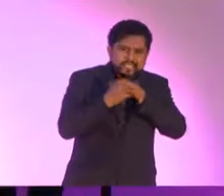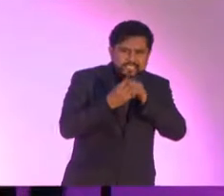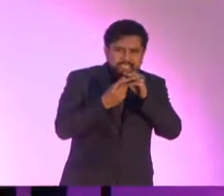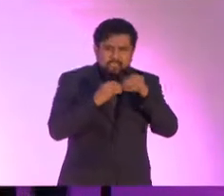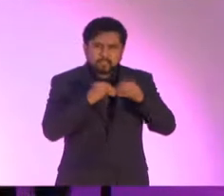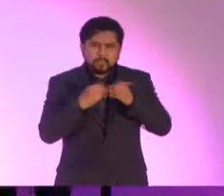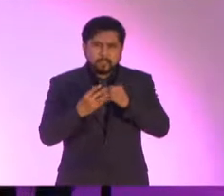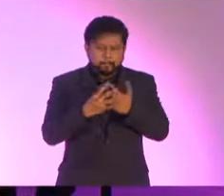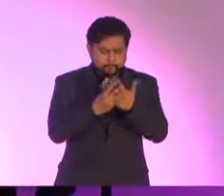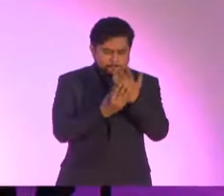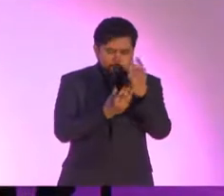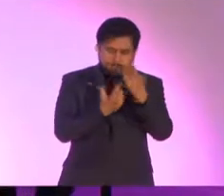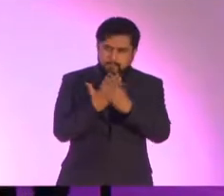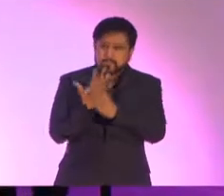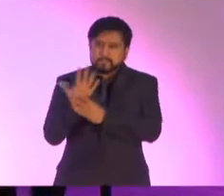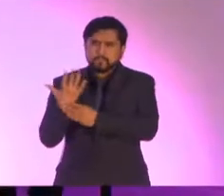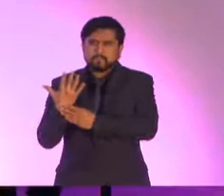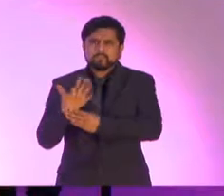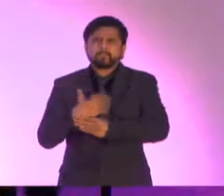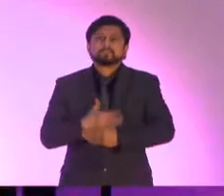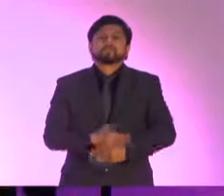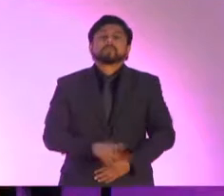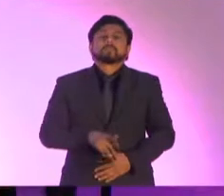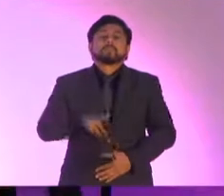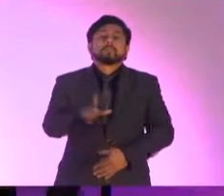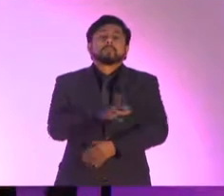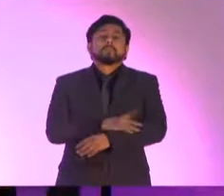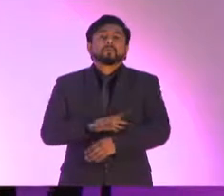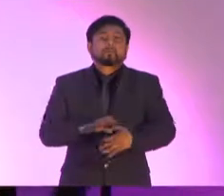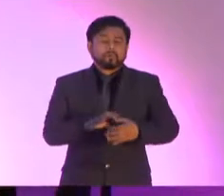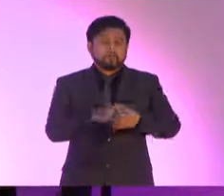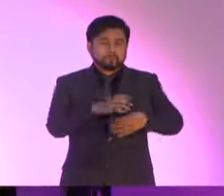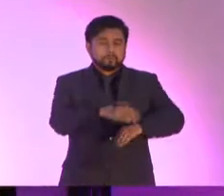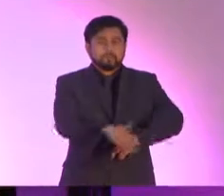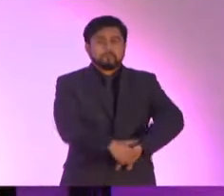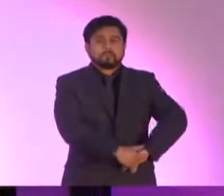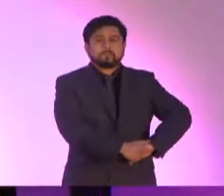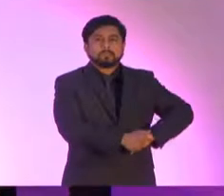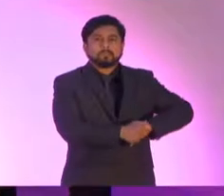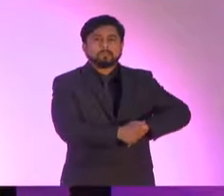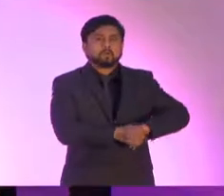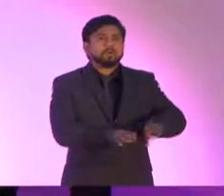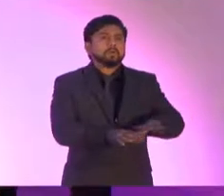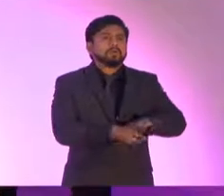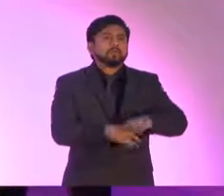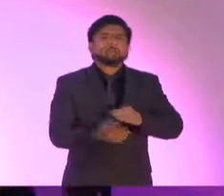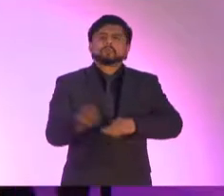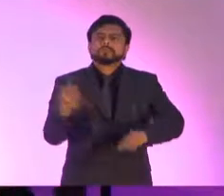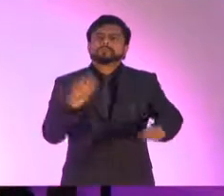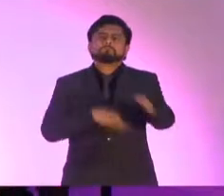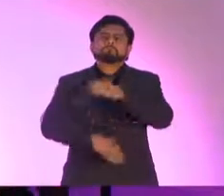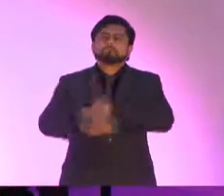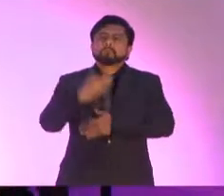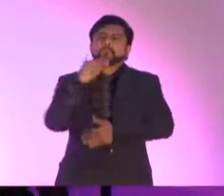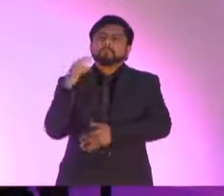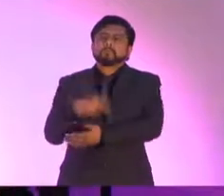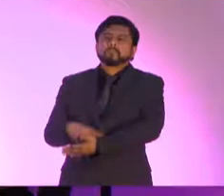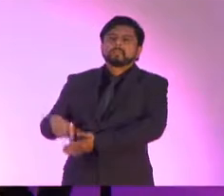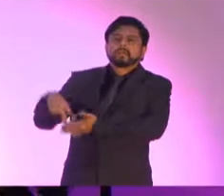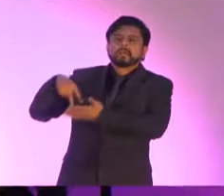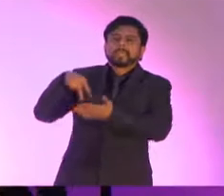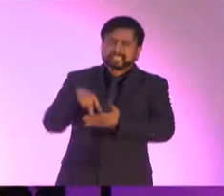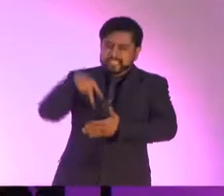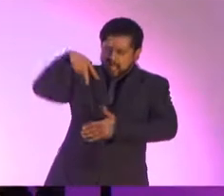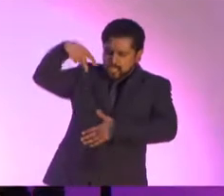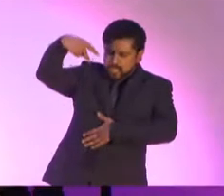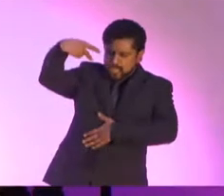mis manos. Nos agarrábamos del brazo como si la vida ya nos perteneciera. Saltábamos al vacío